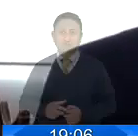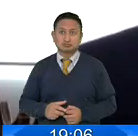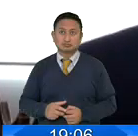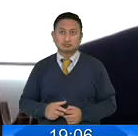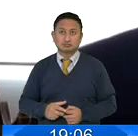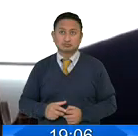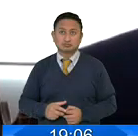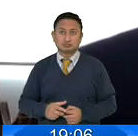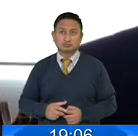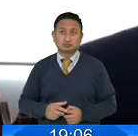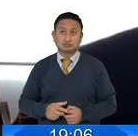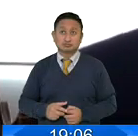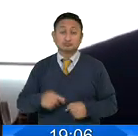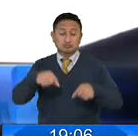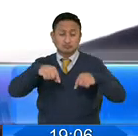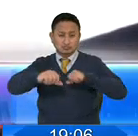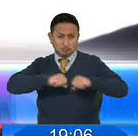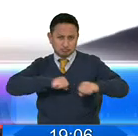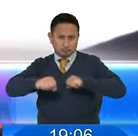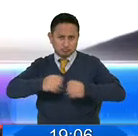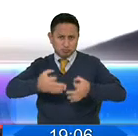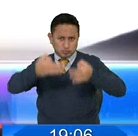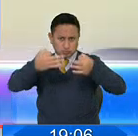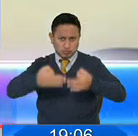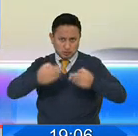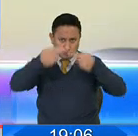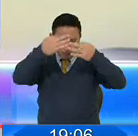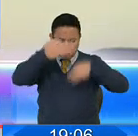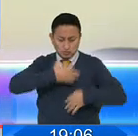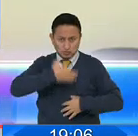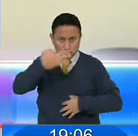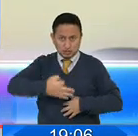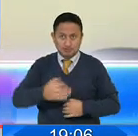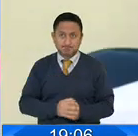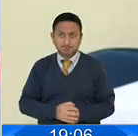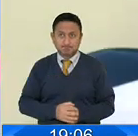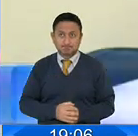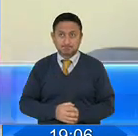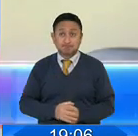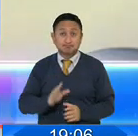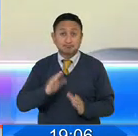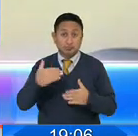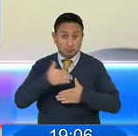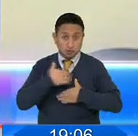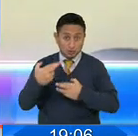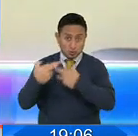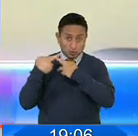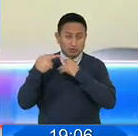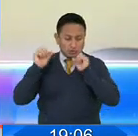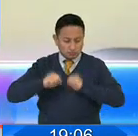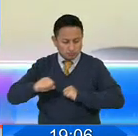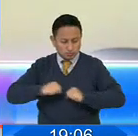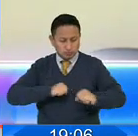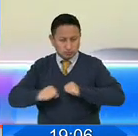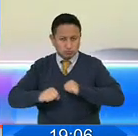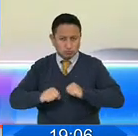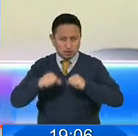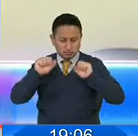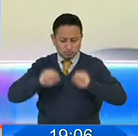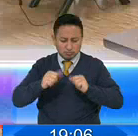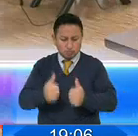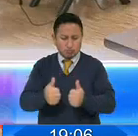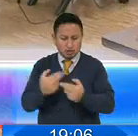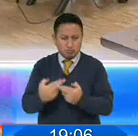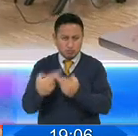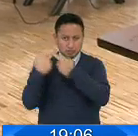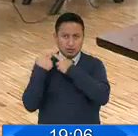manera eficiente, seria, honesta. Haremos todo lo que esté a nuestro alcance con absoluta responsabilidad. El